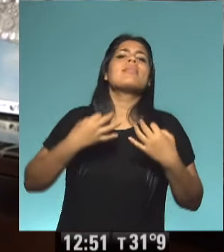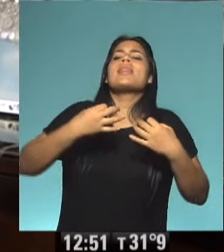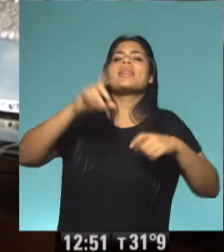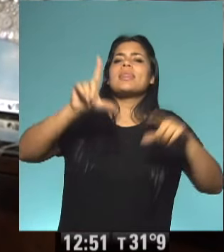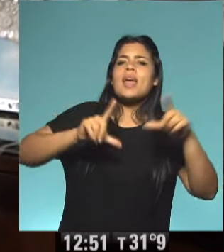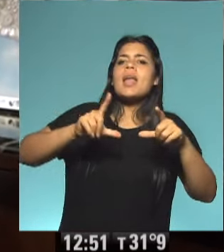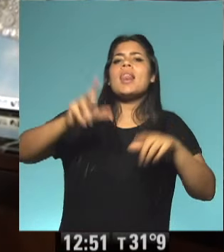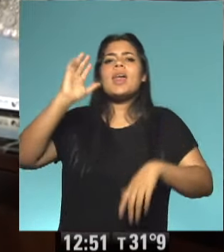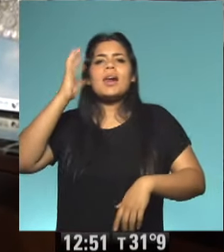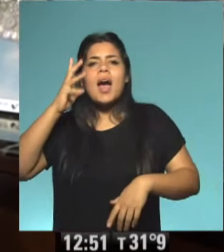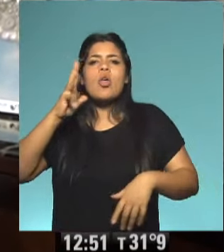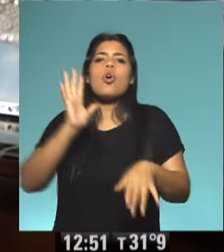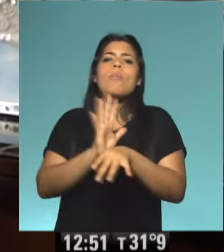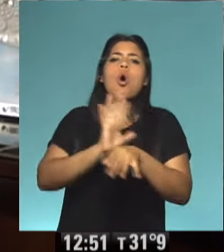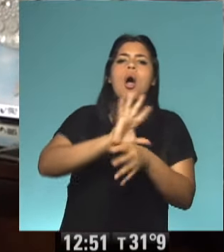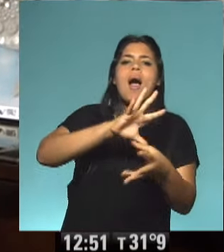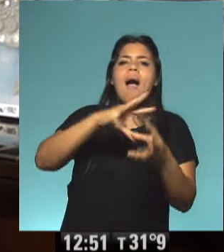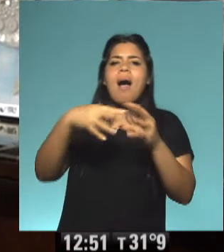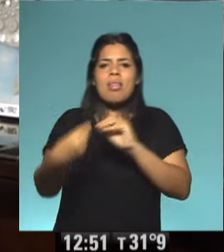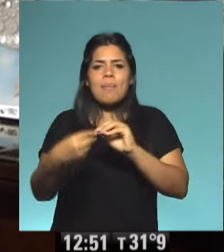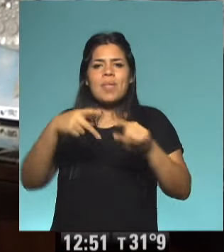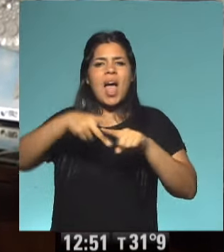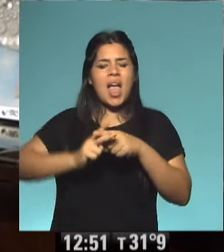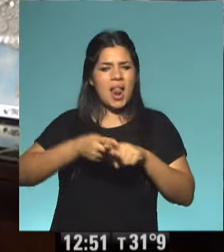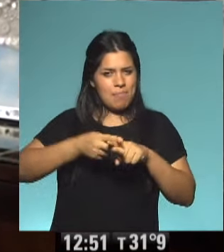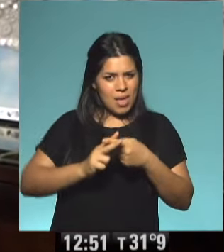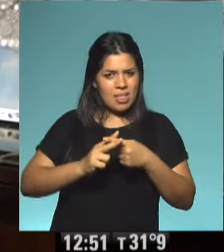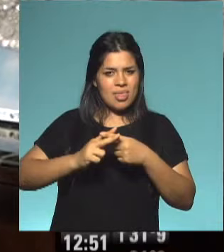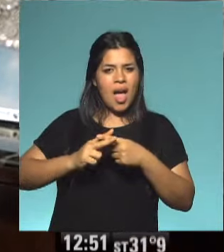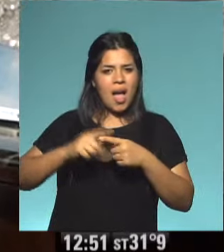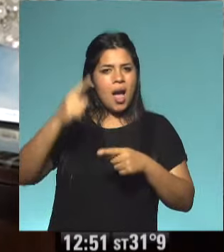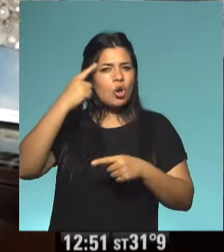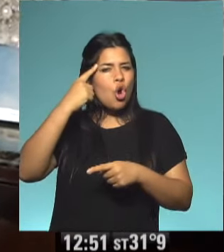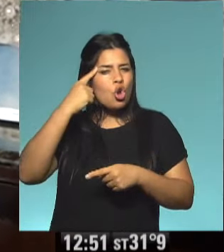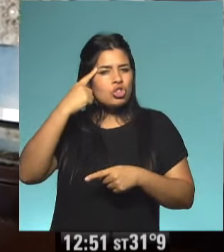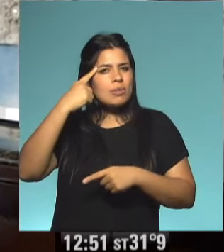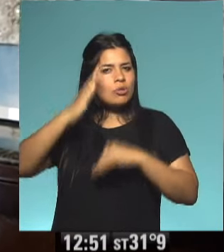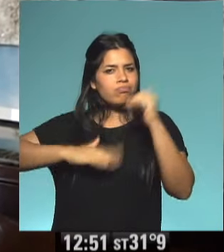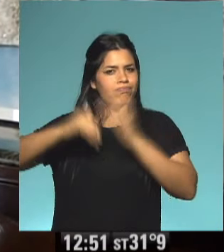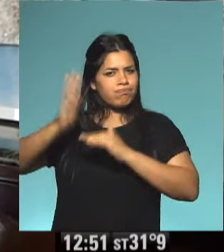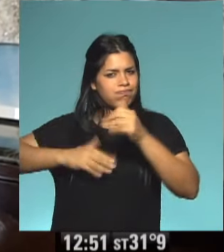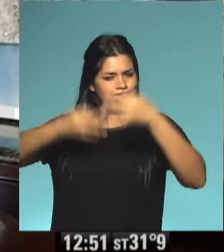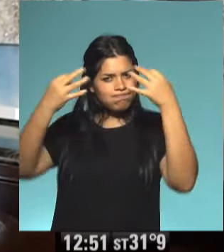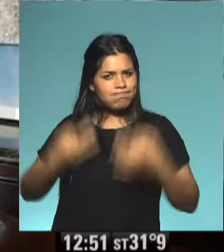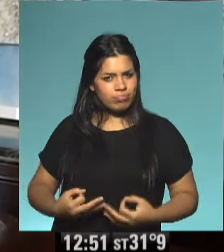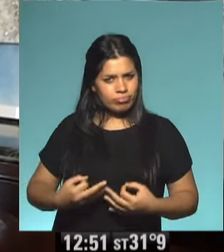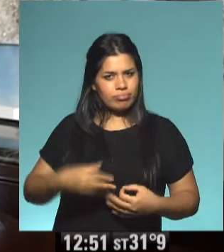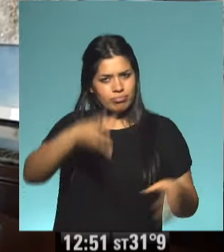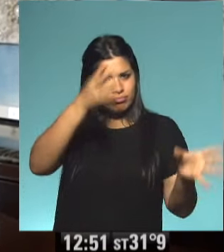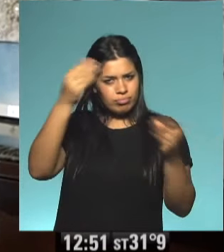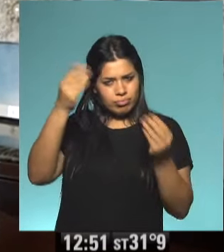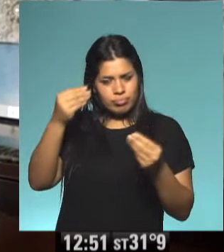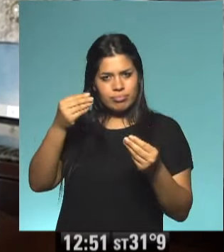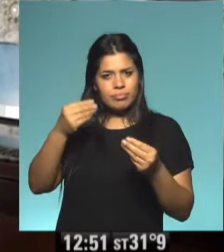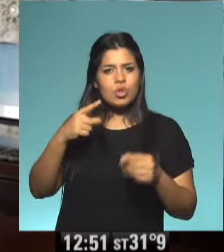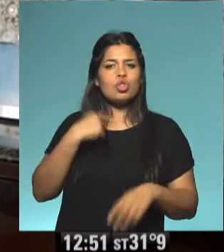se transformen nuevamente en una herramienta de construcción de conocimiento. Nuestro reconocimiento y al compromiso de cada uno